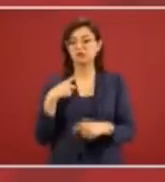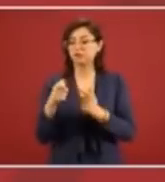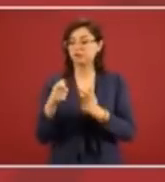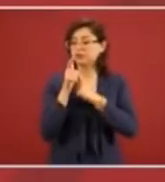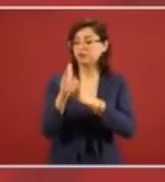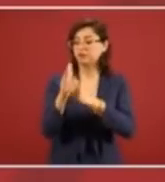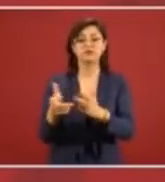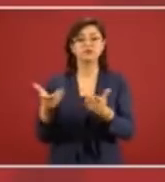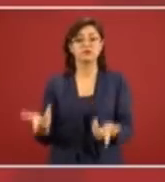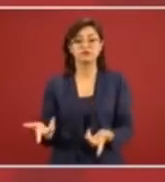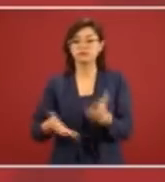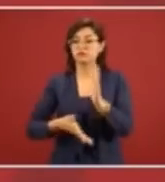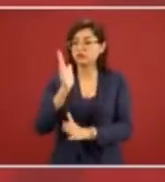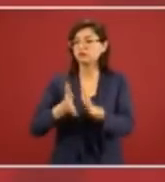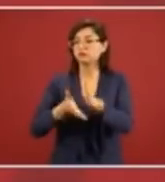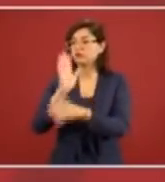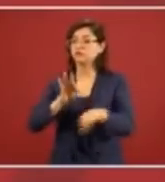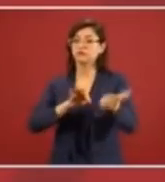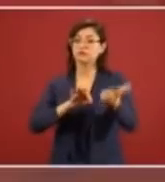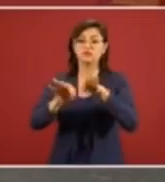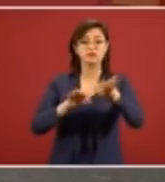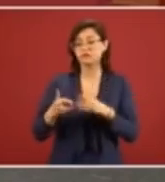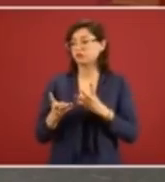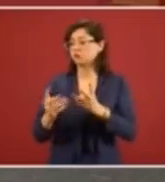Entonces, ¿qué es lo que se reduce?